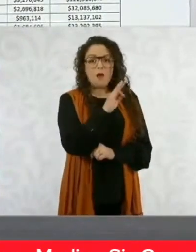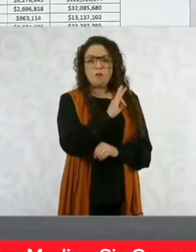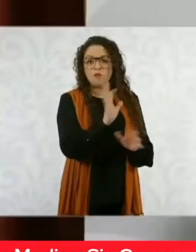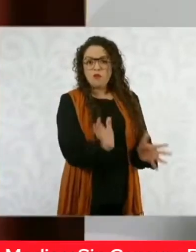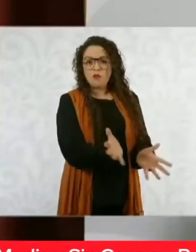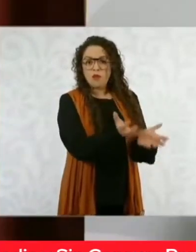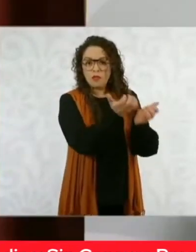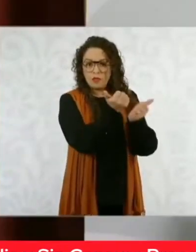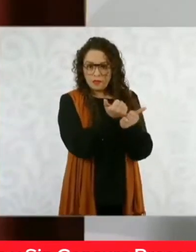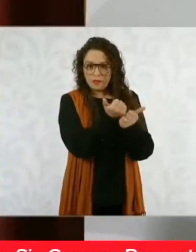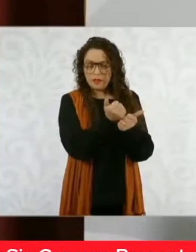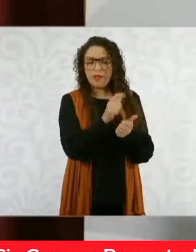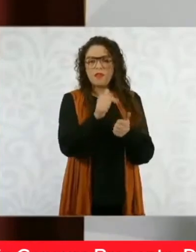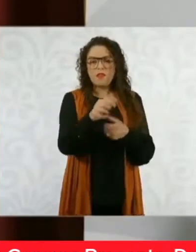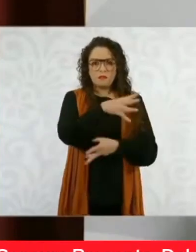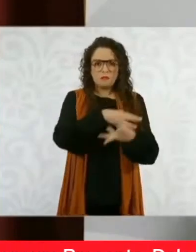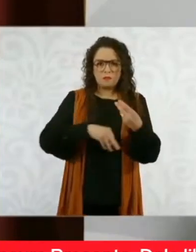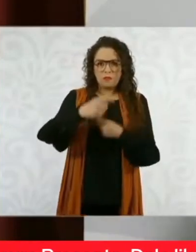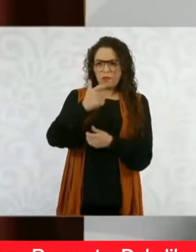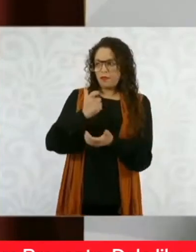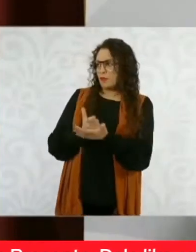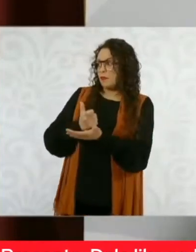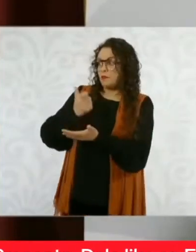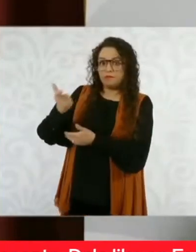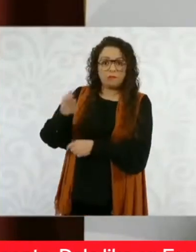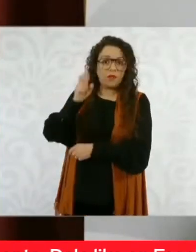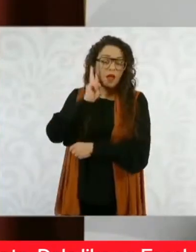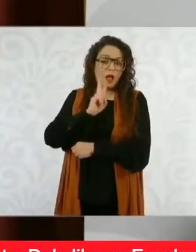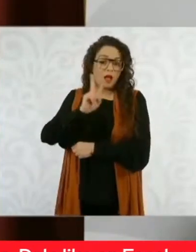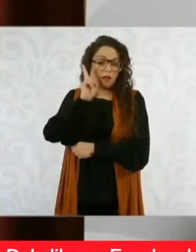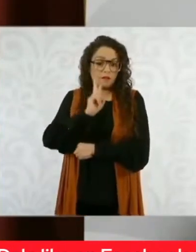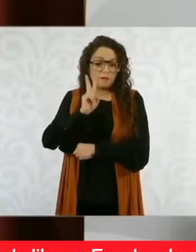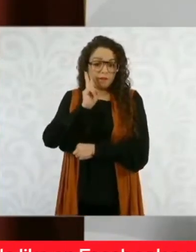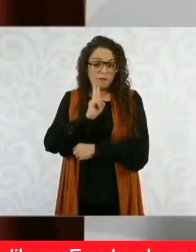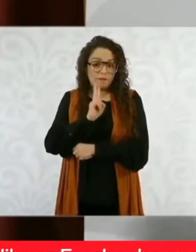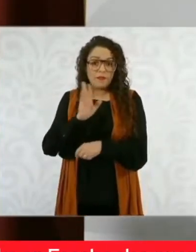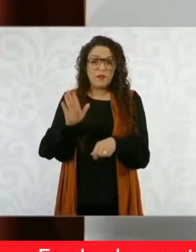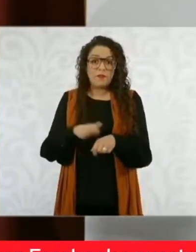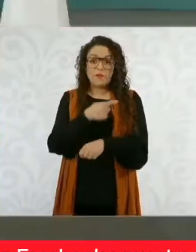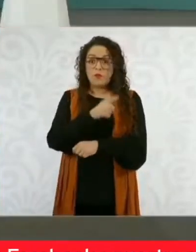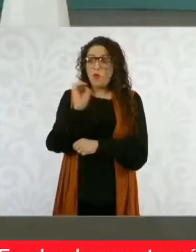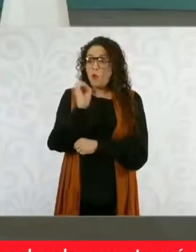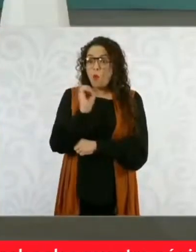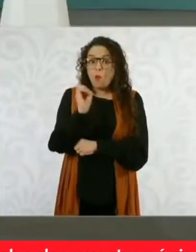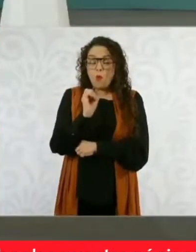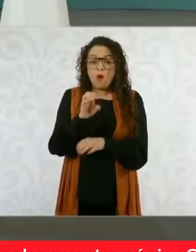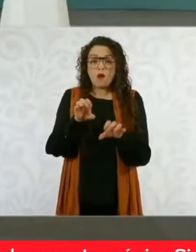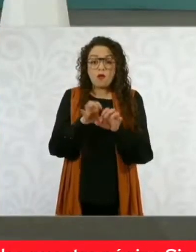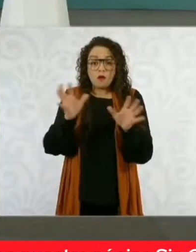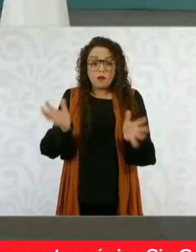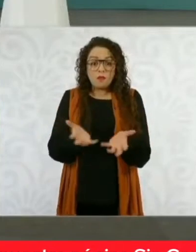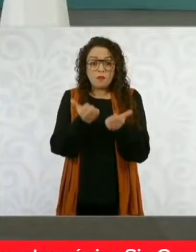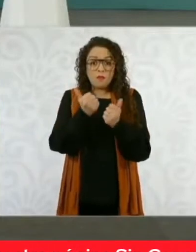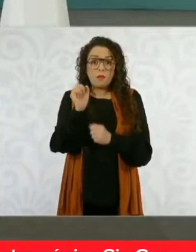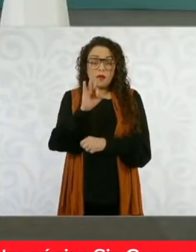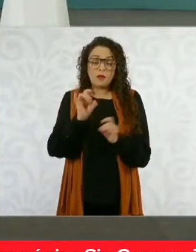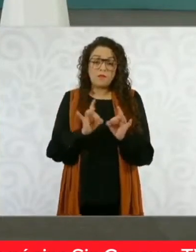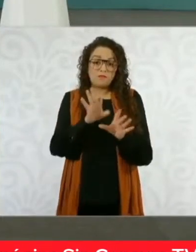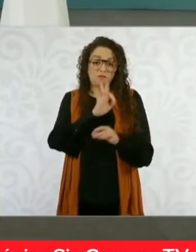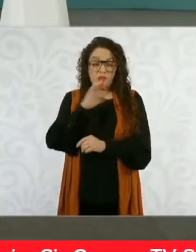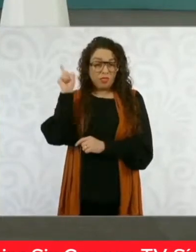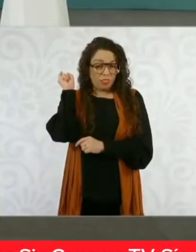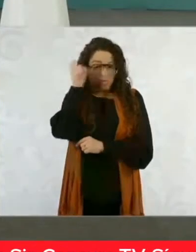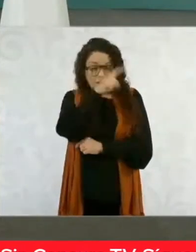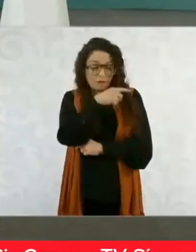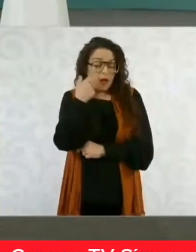restante, que no lo invirtieron, pues sea difícil de recuperar. Vamos. La que sigue, por